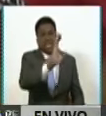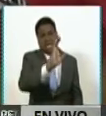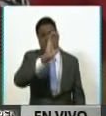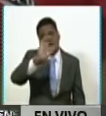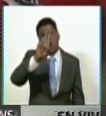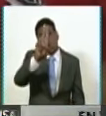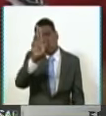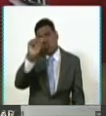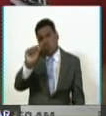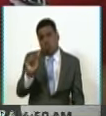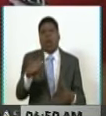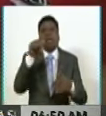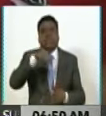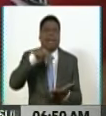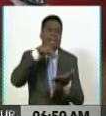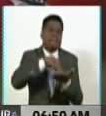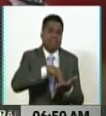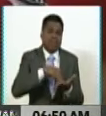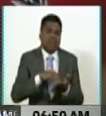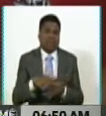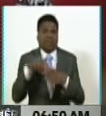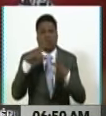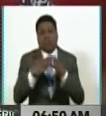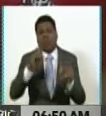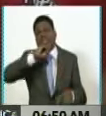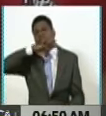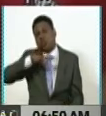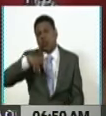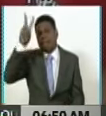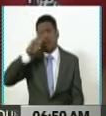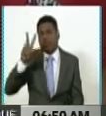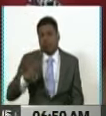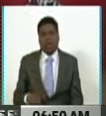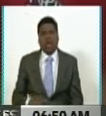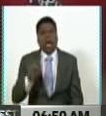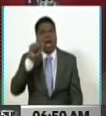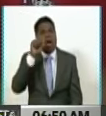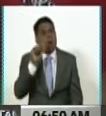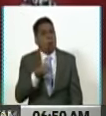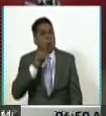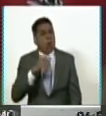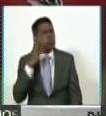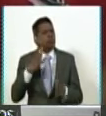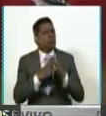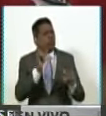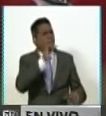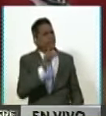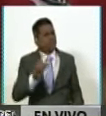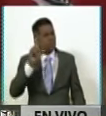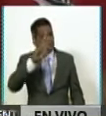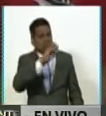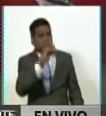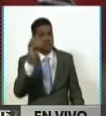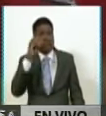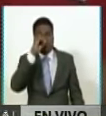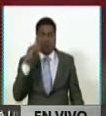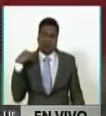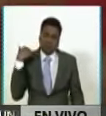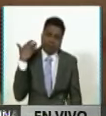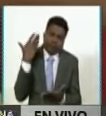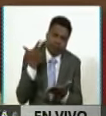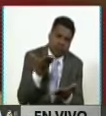hombres más importantes de la historia de Venezuela, y este día quedará en la memoria de todos los venezolanos. Son 200 años después